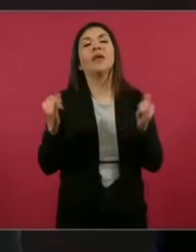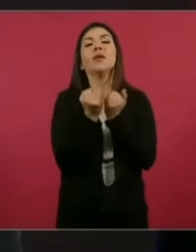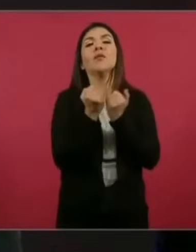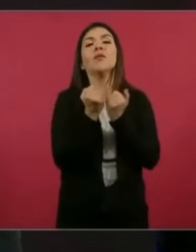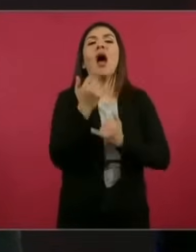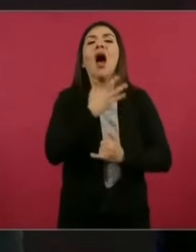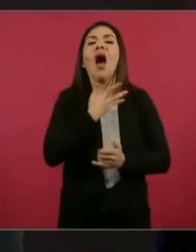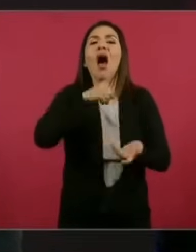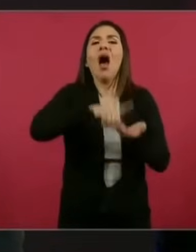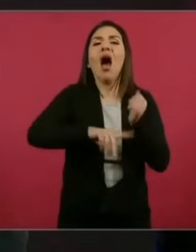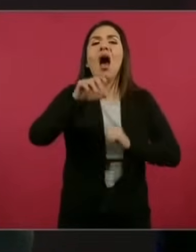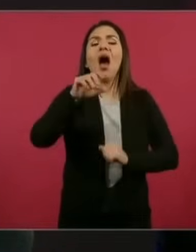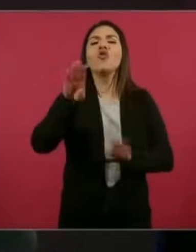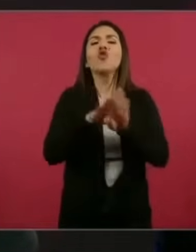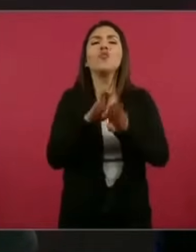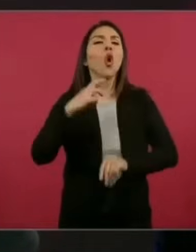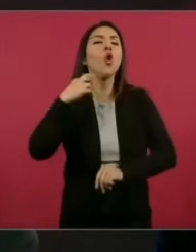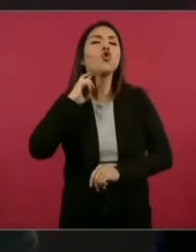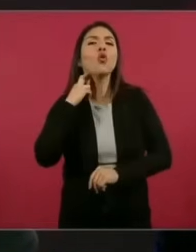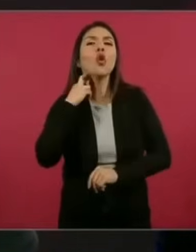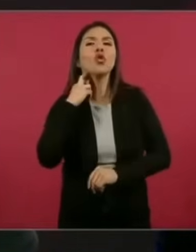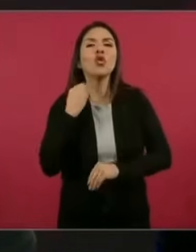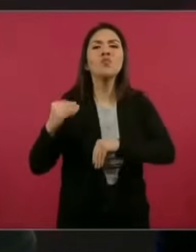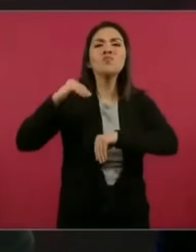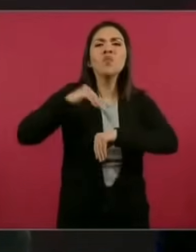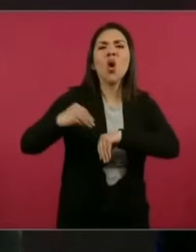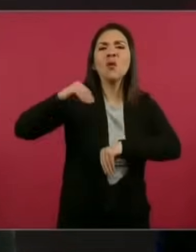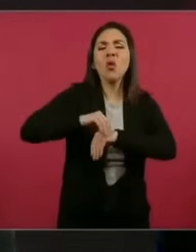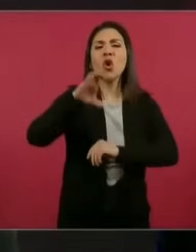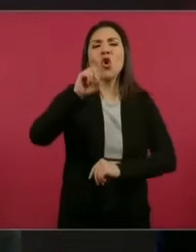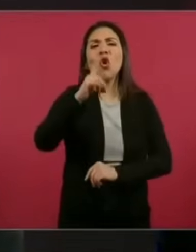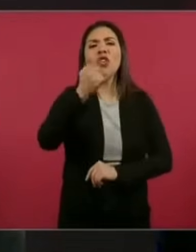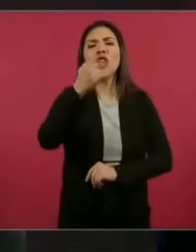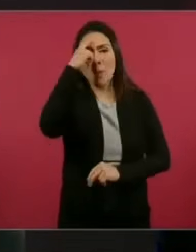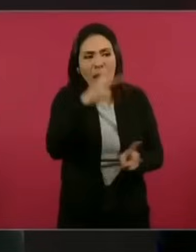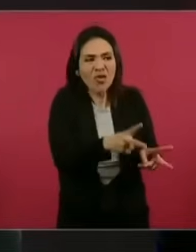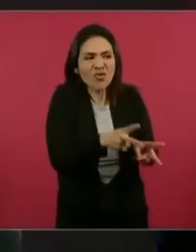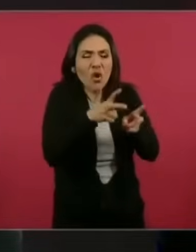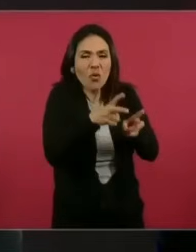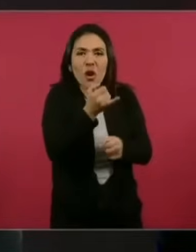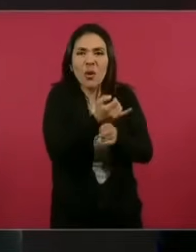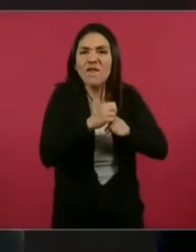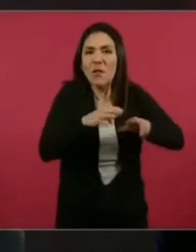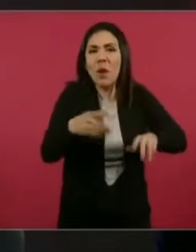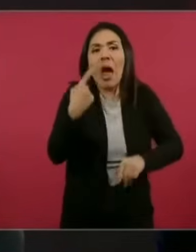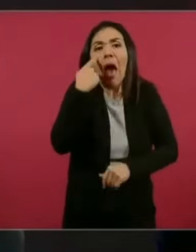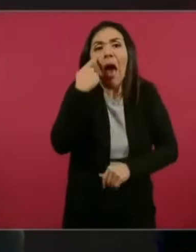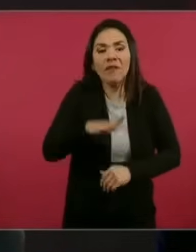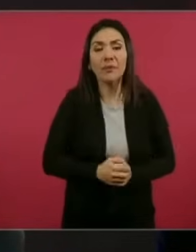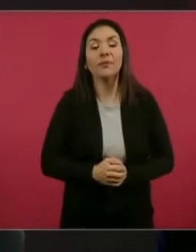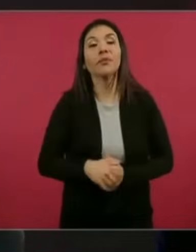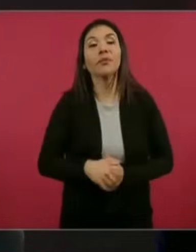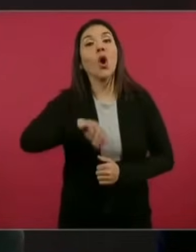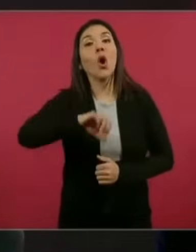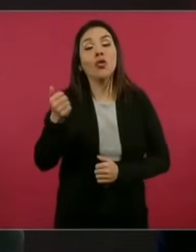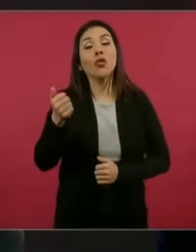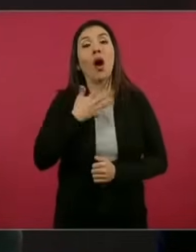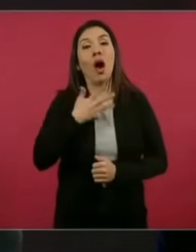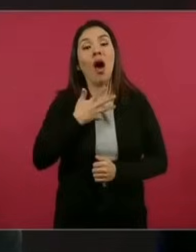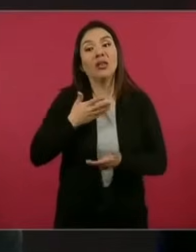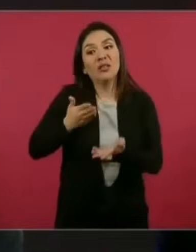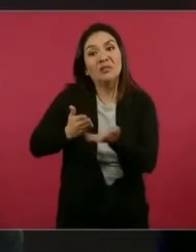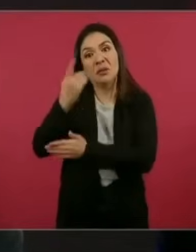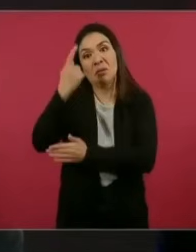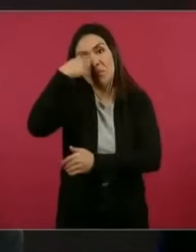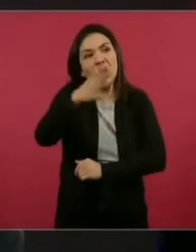inyección, esto implica robots que inyectan código para ver qué pueden sustraer de las páginas. Ataques de escaneo de